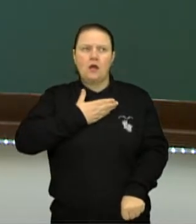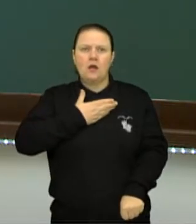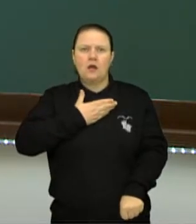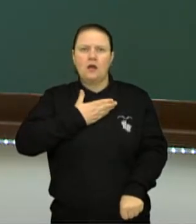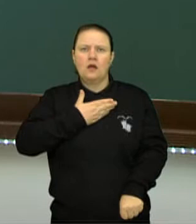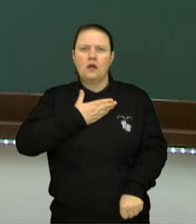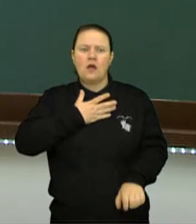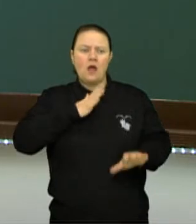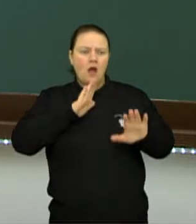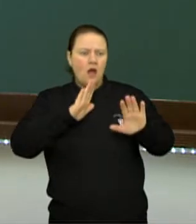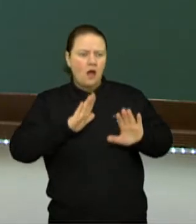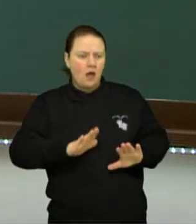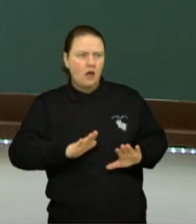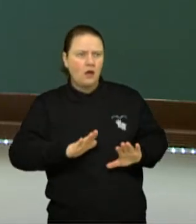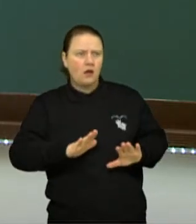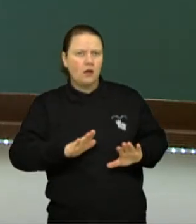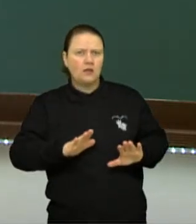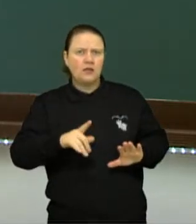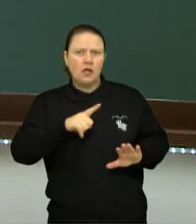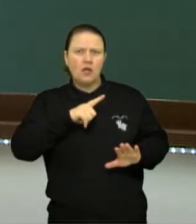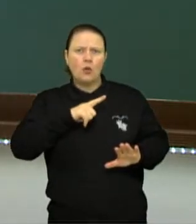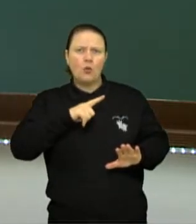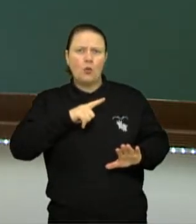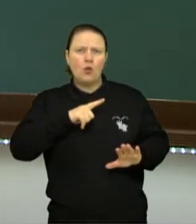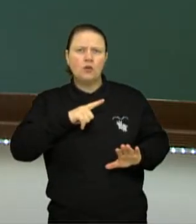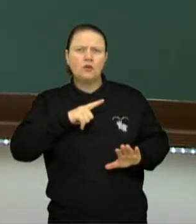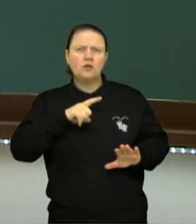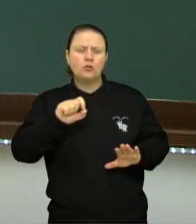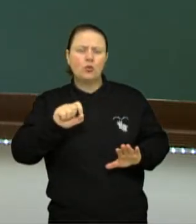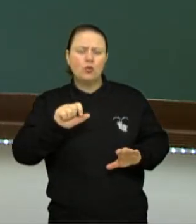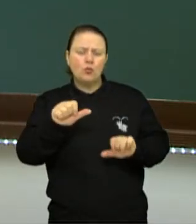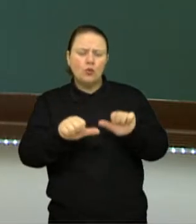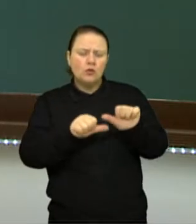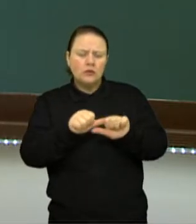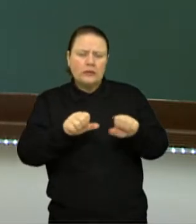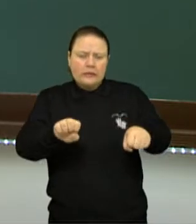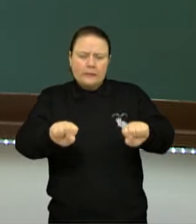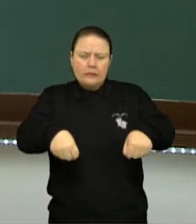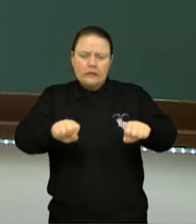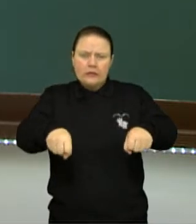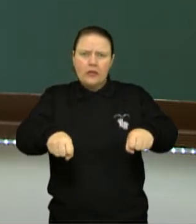pensou literalmente que era o câmbio da bicicleta. Vamos seguir.